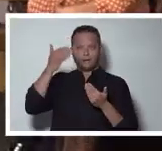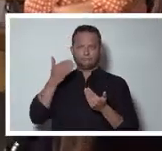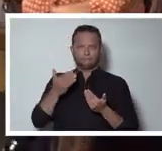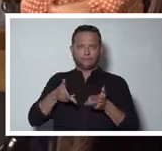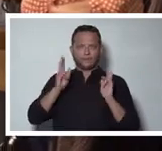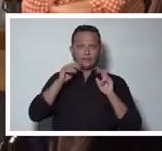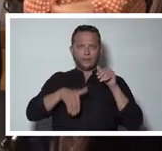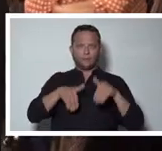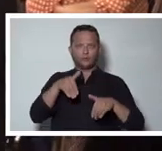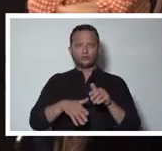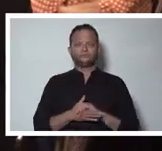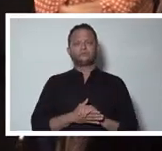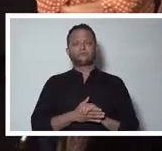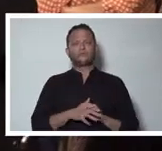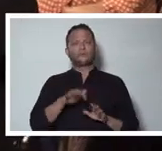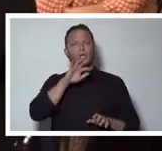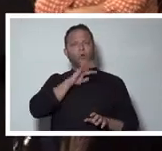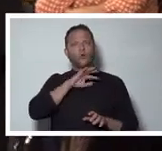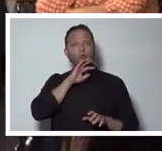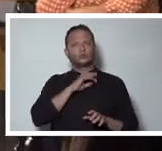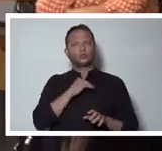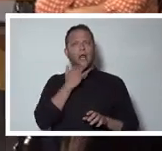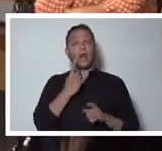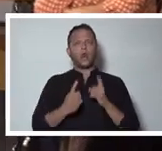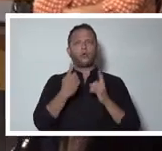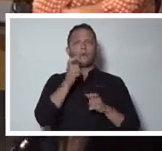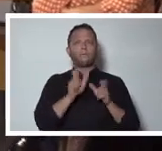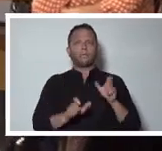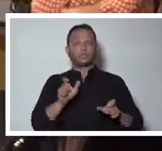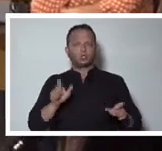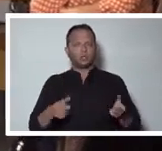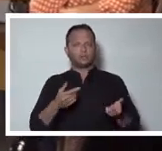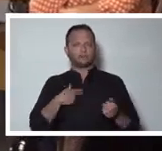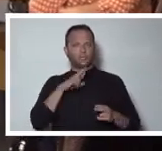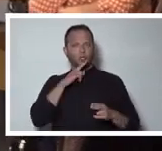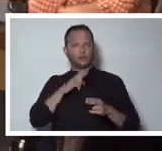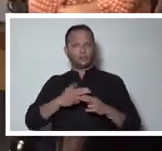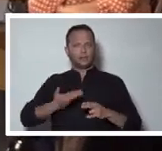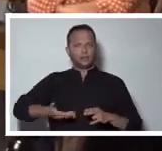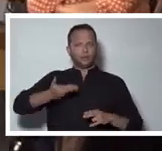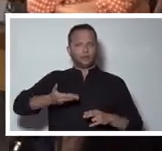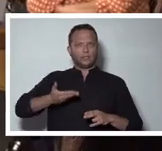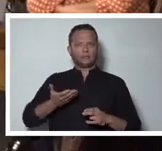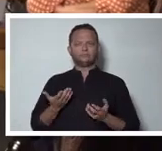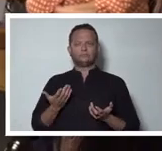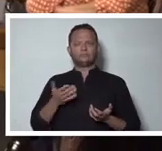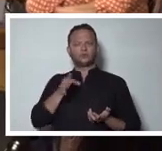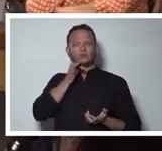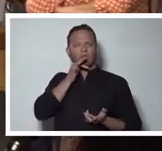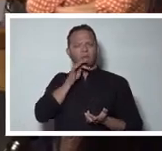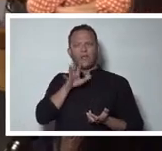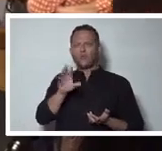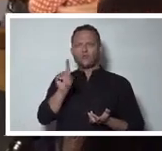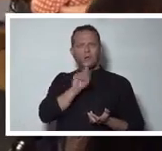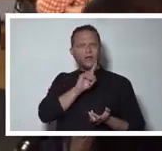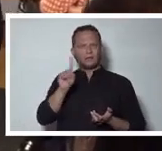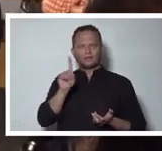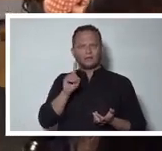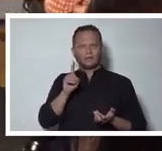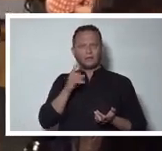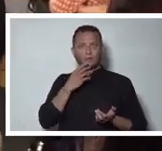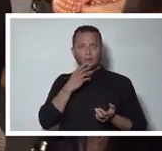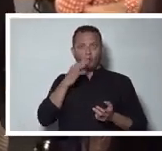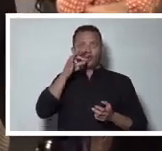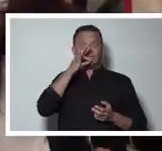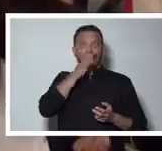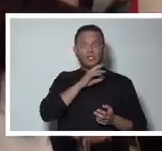curioso que algunas personas que tienen mucho nombre y mucho renombre no hayan entendido todavía en el primer tercio del